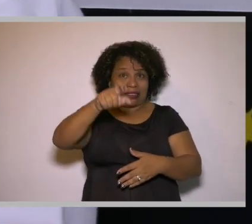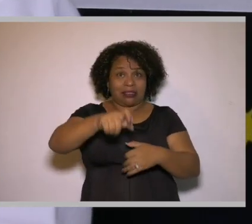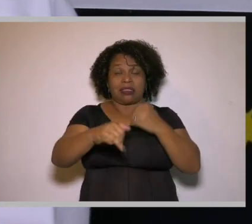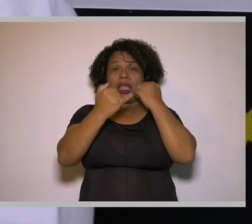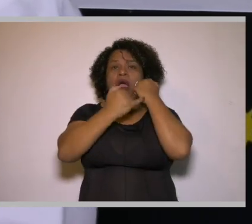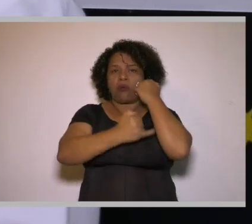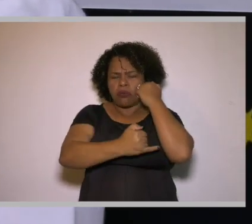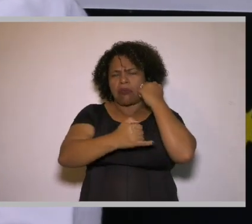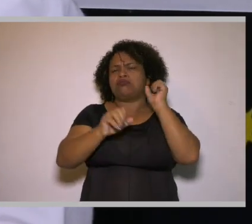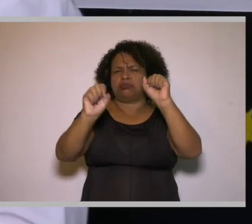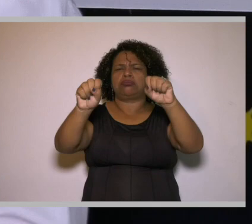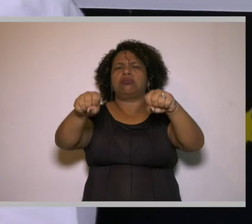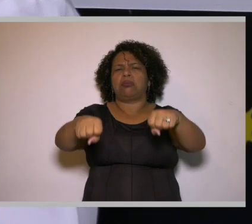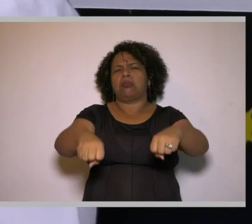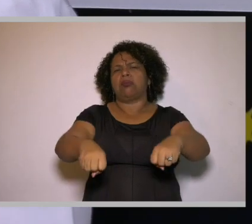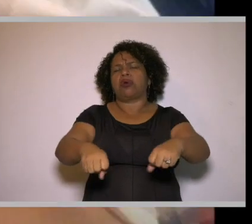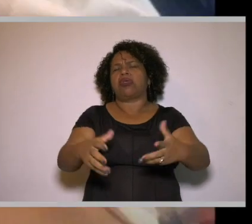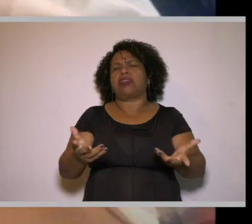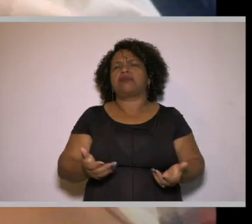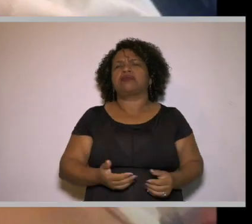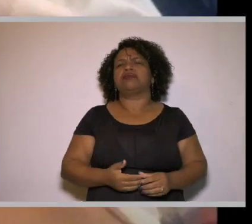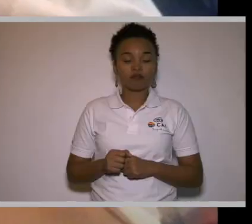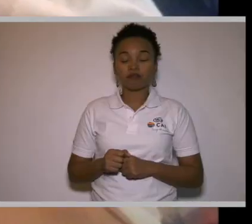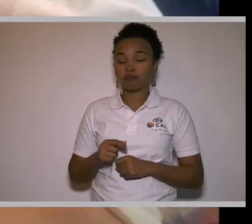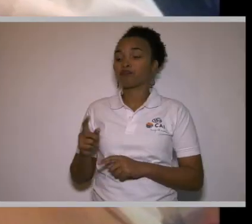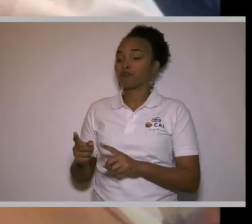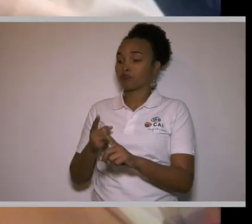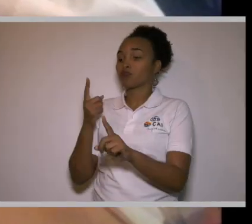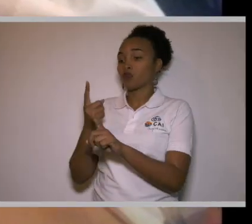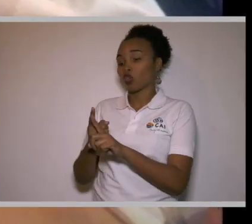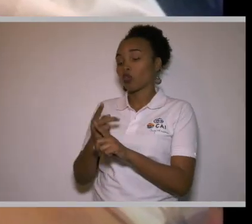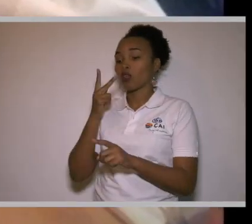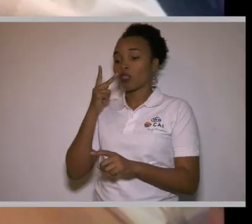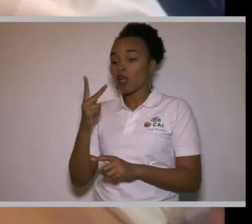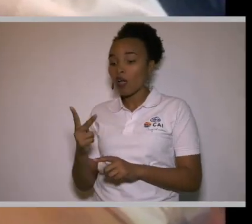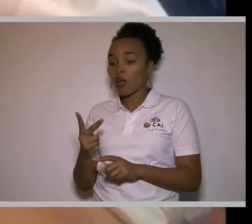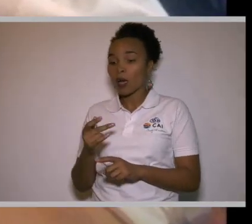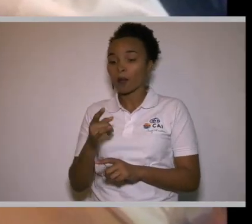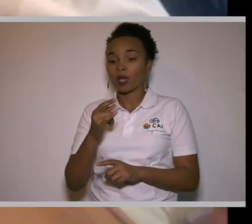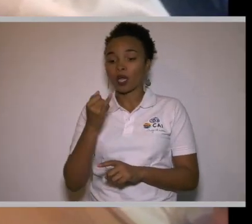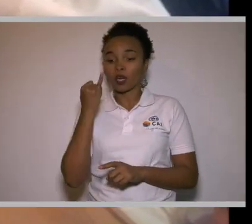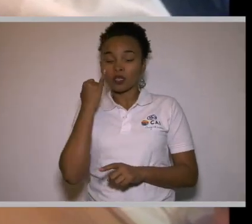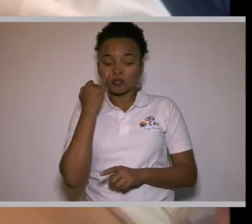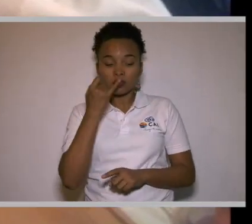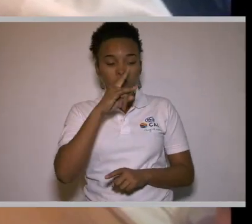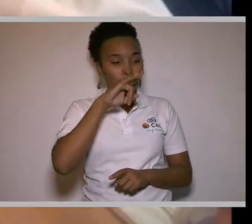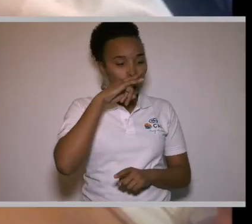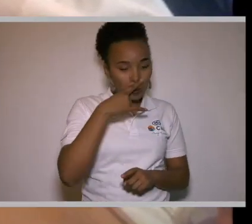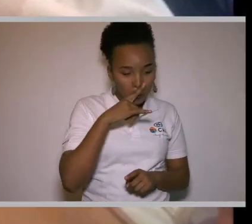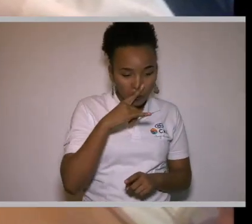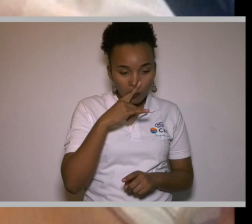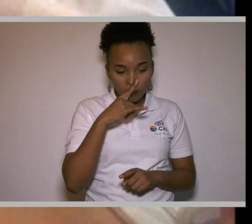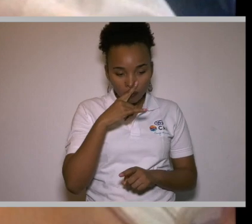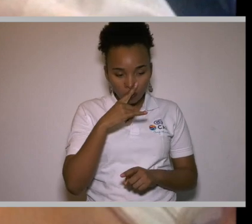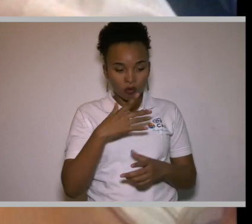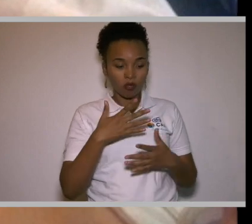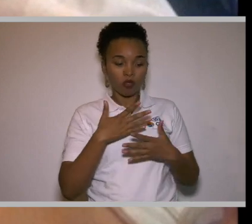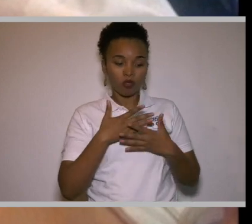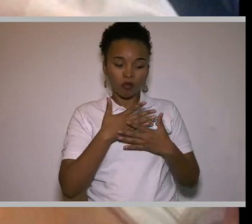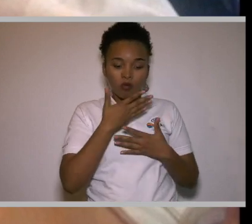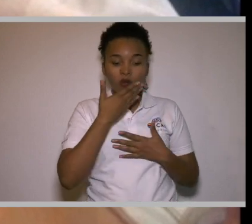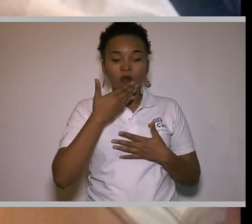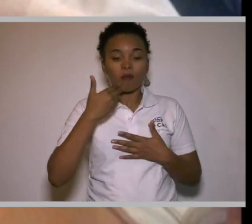niños más grandes pueden ir al quirófano cuando son necesarios hacerle el procedimiento anestésico. Claro, porque hay que